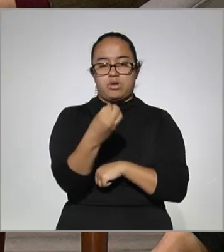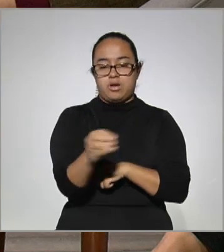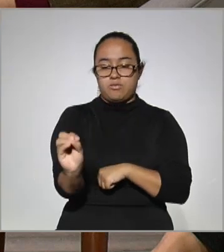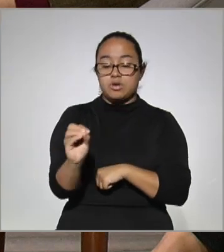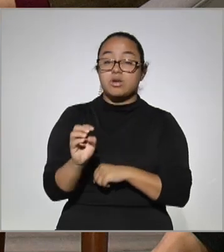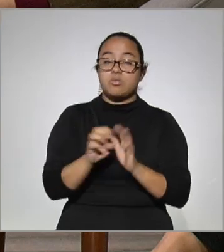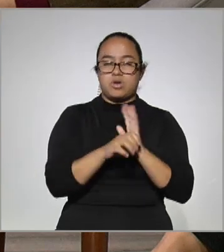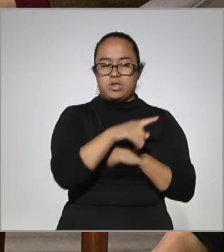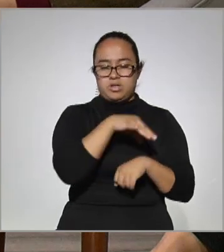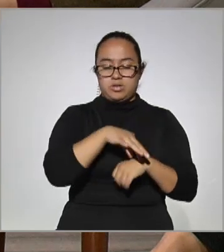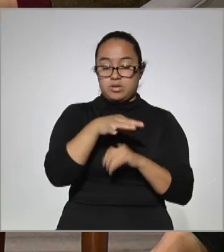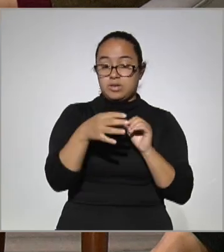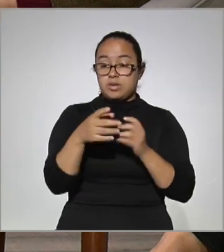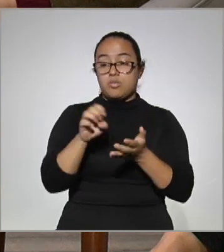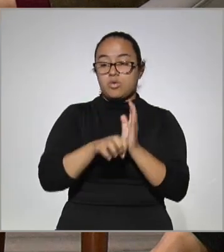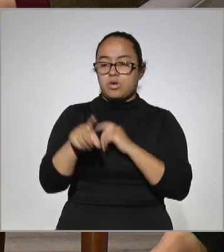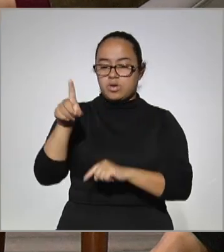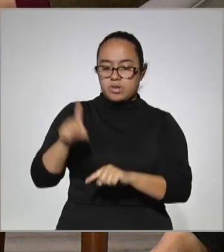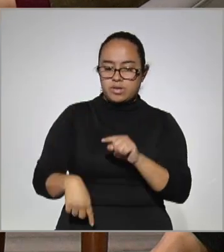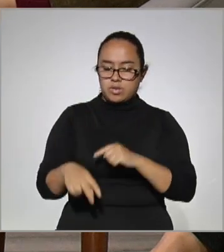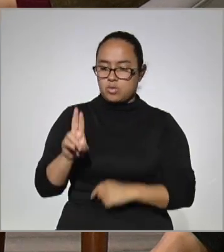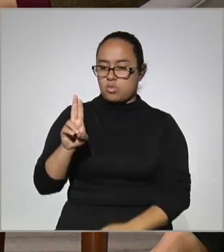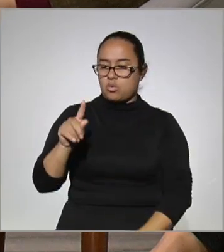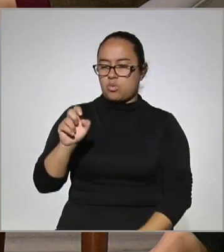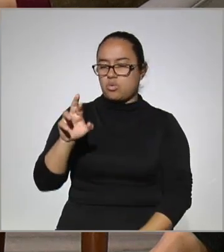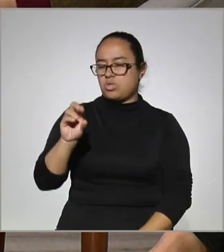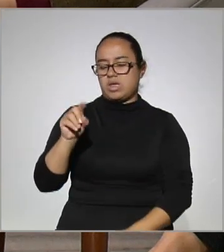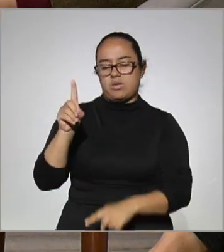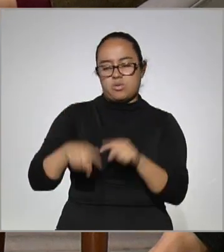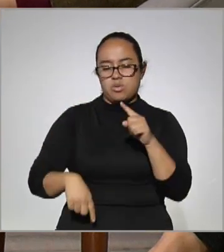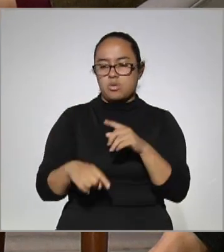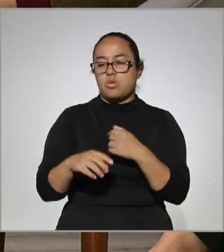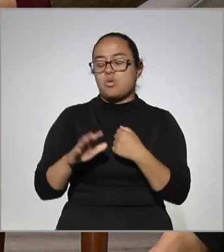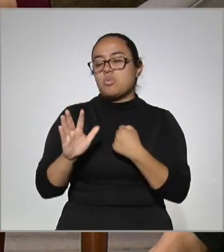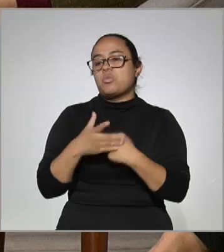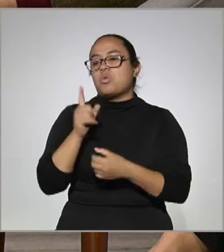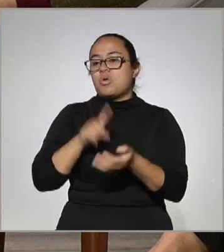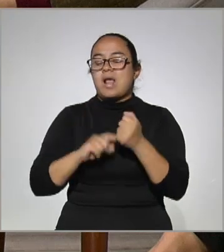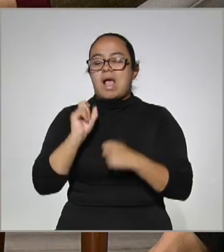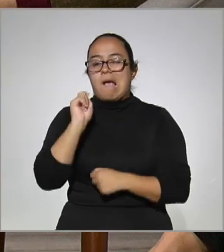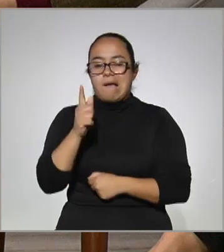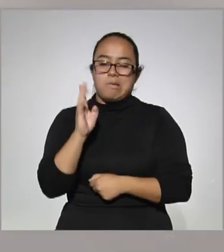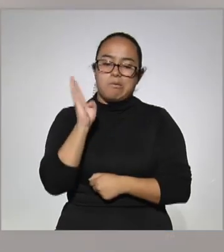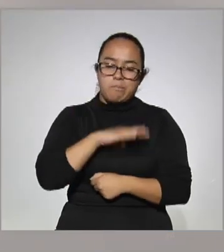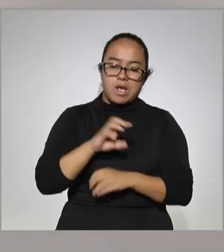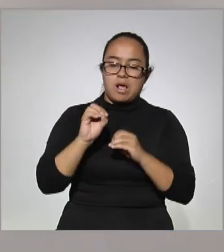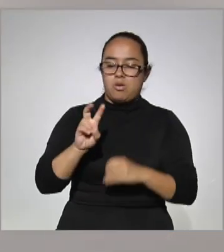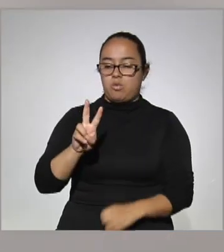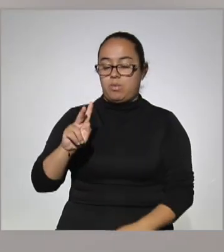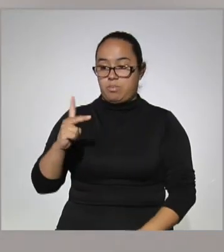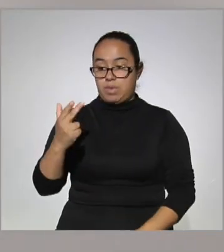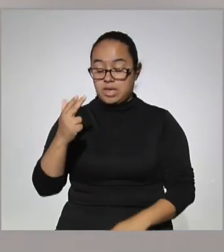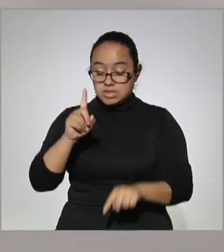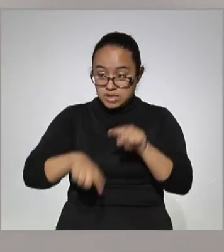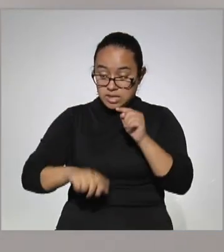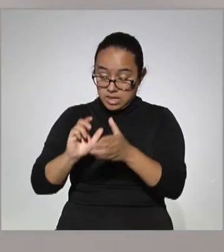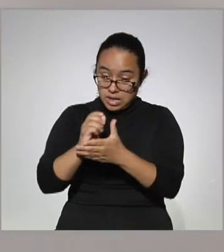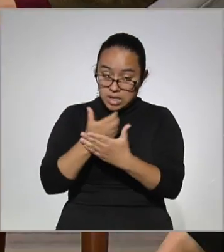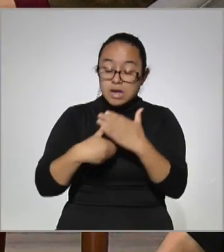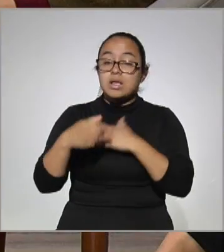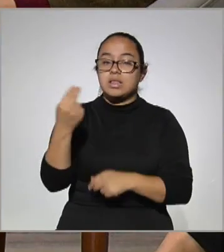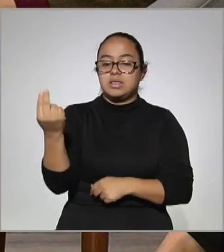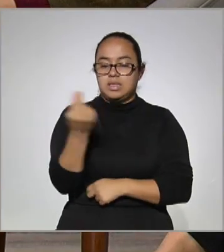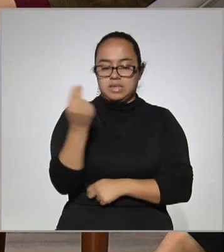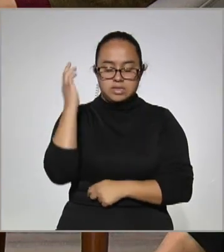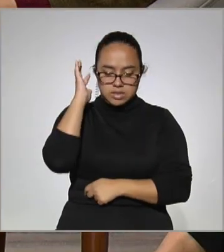una mujer que le quitaron el útero por algún tema de premalignidad o papiloma, necesariamente tiene que